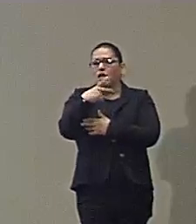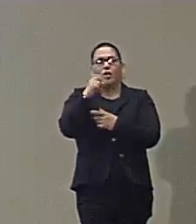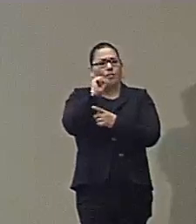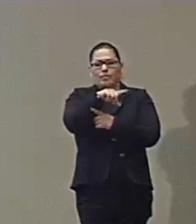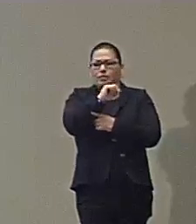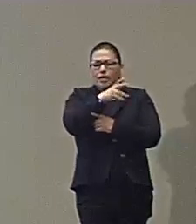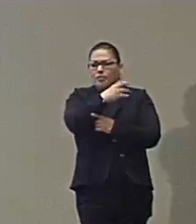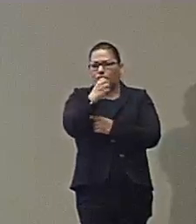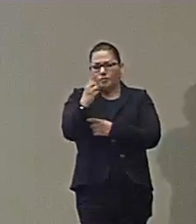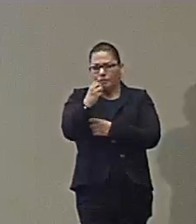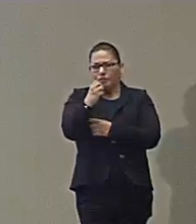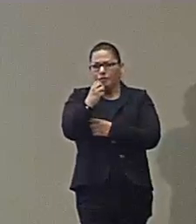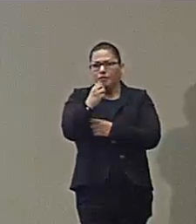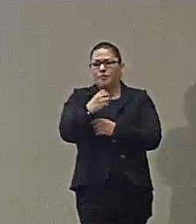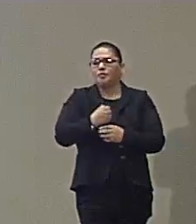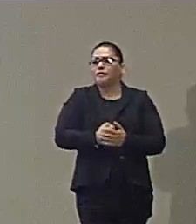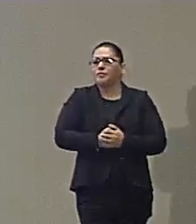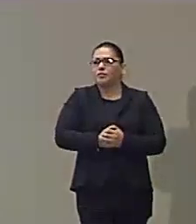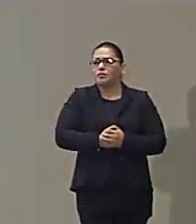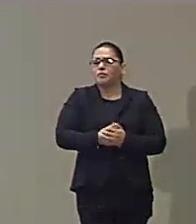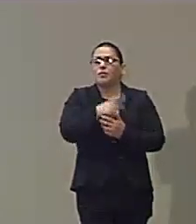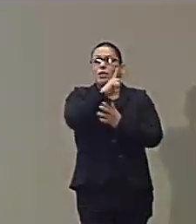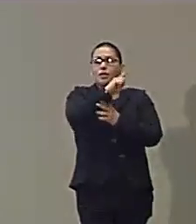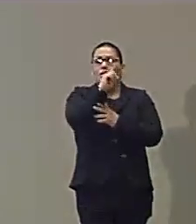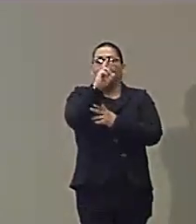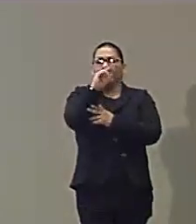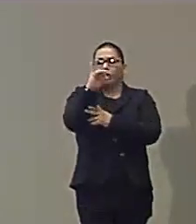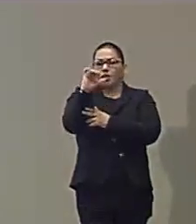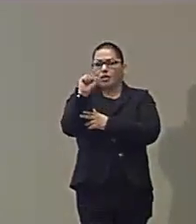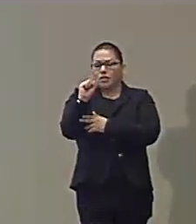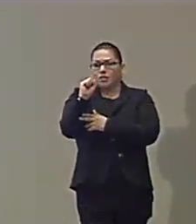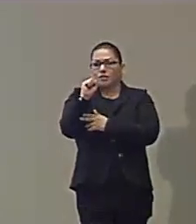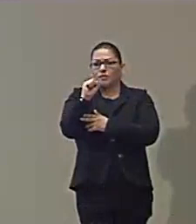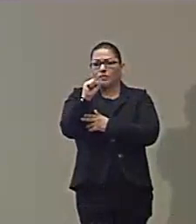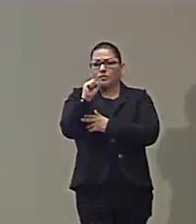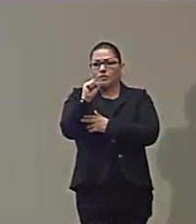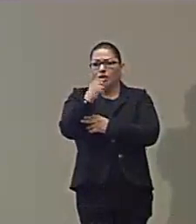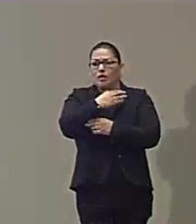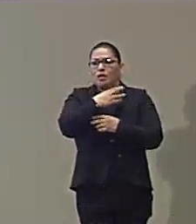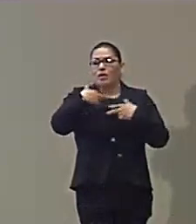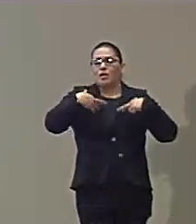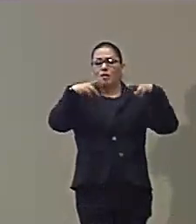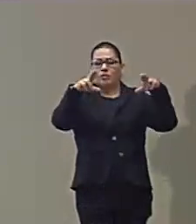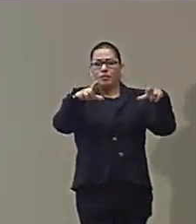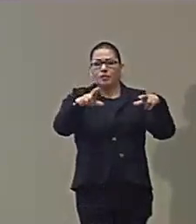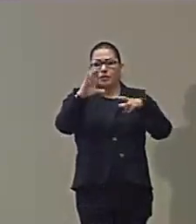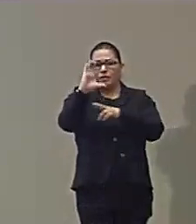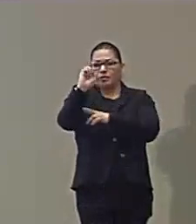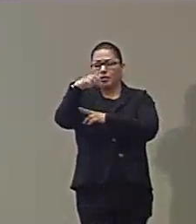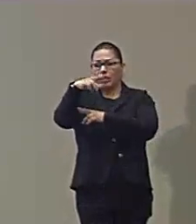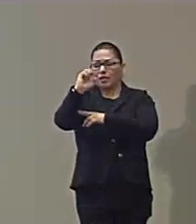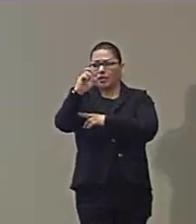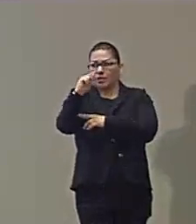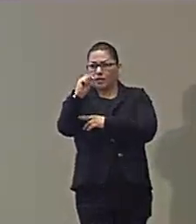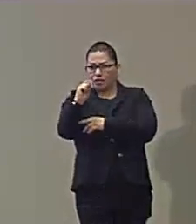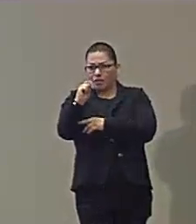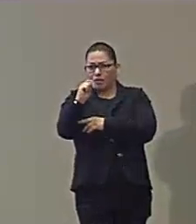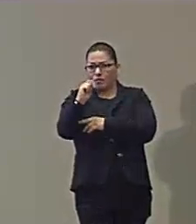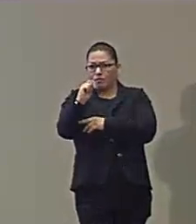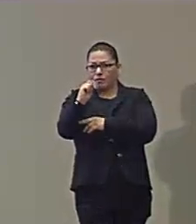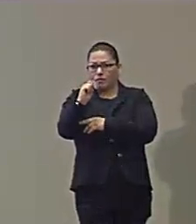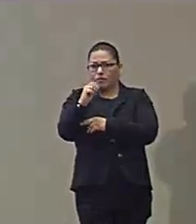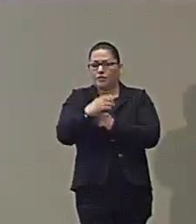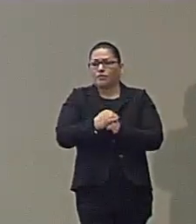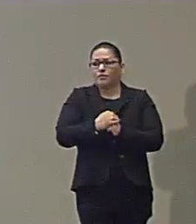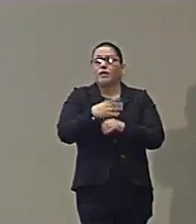de diputados a los barrios representante del cnt y al maestro fernando olivera rocha secretario de turismo